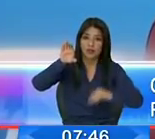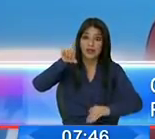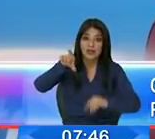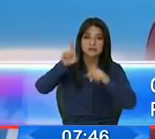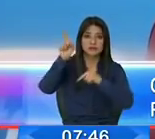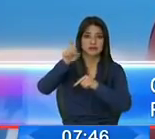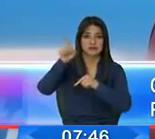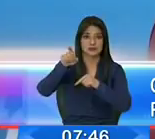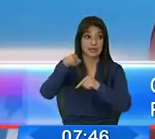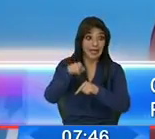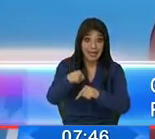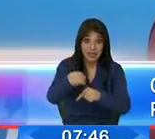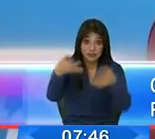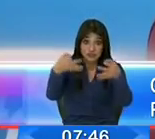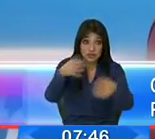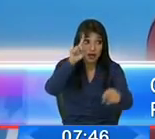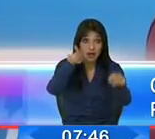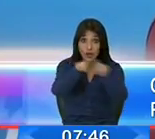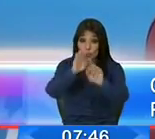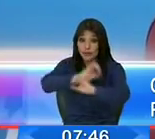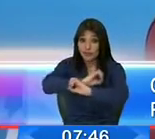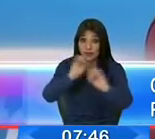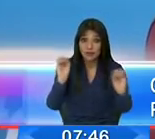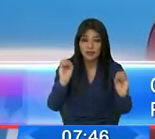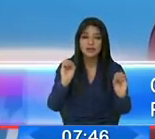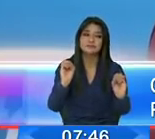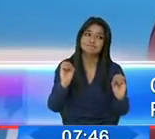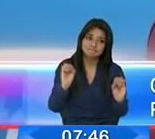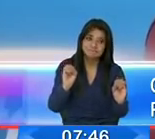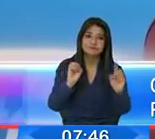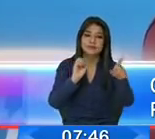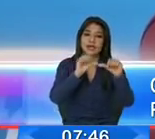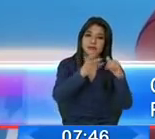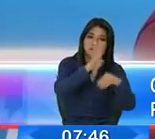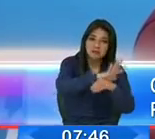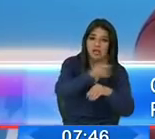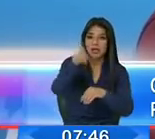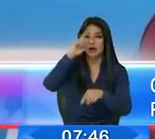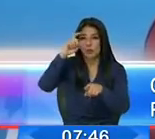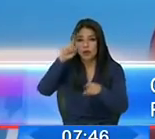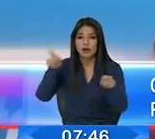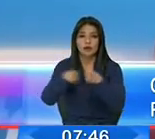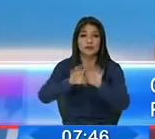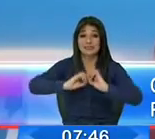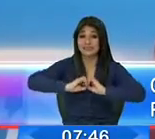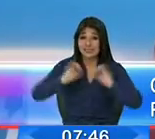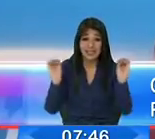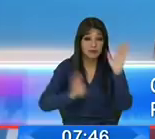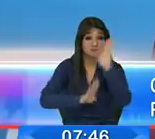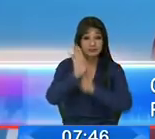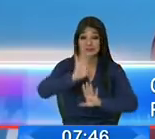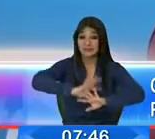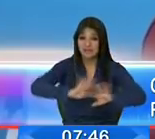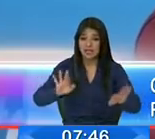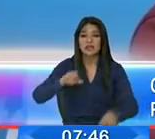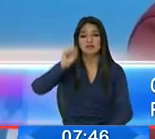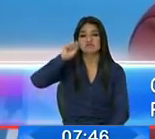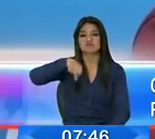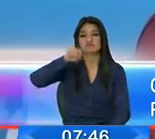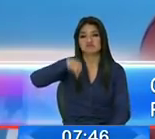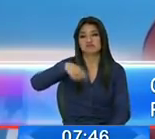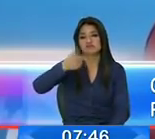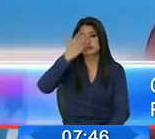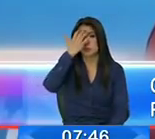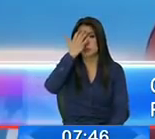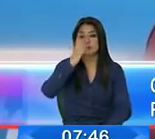si mientras no haya un acuerdo en ese sentido y se progrese, realmente hay preocupación de que